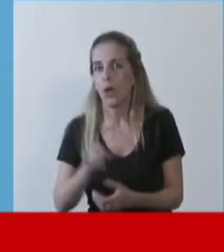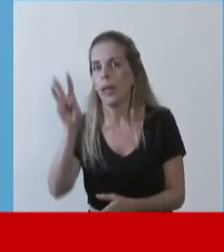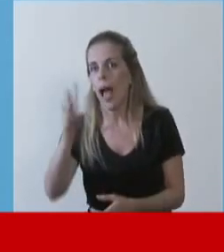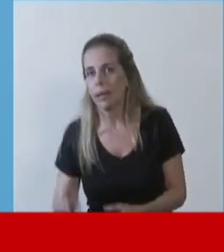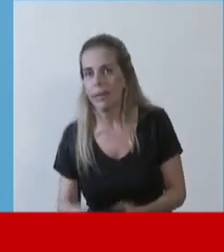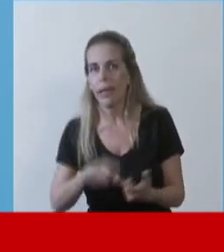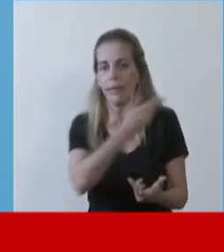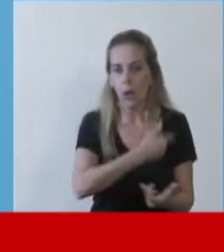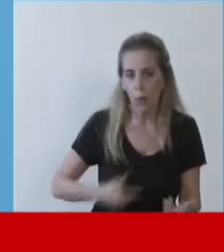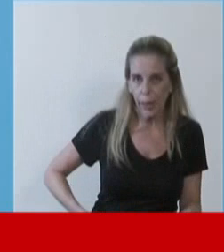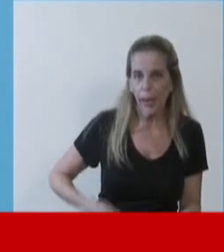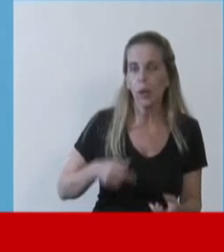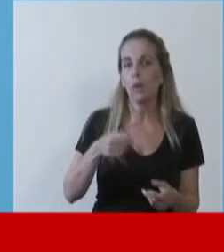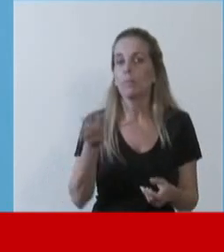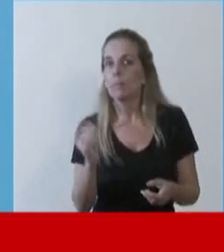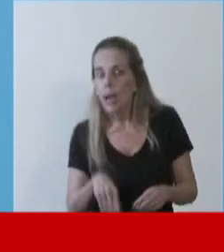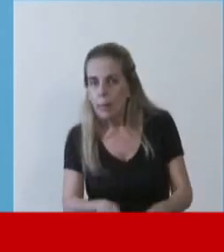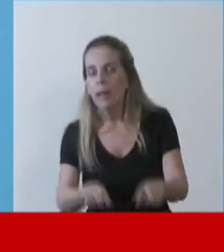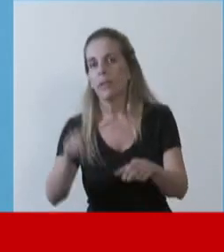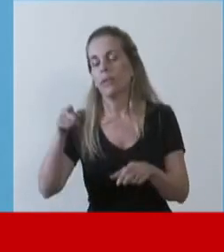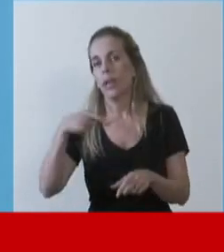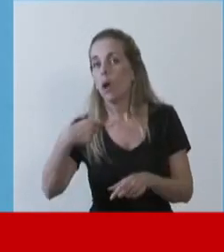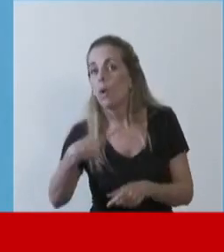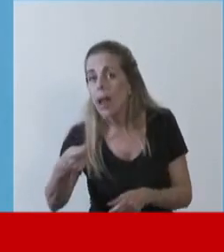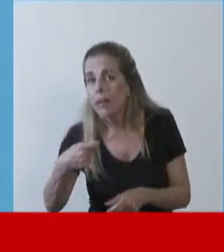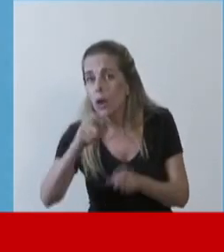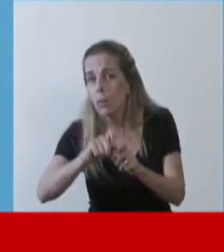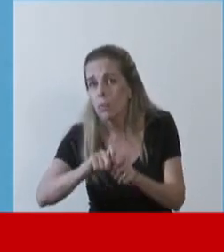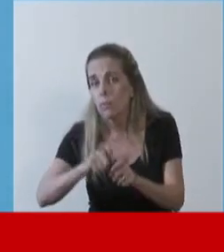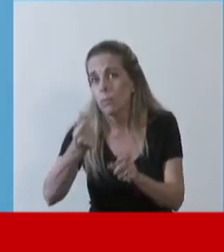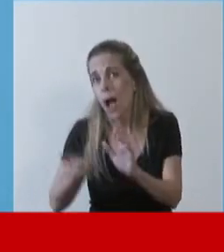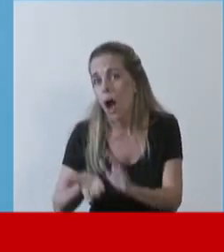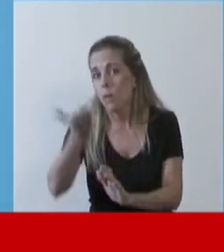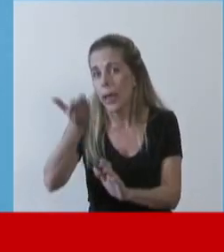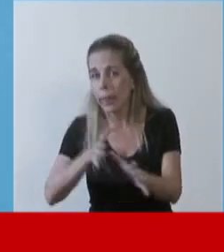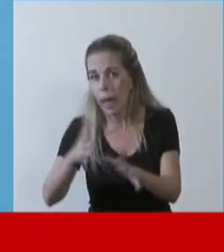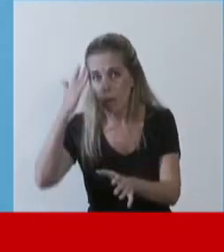adoptada con el aumento de marzo, es decir, un aumento del